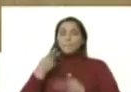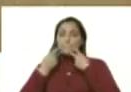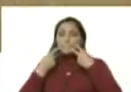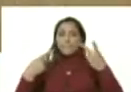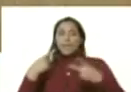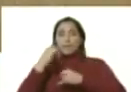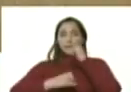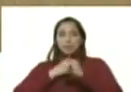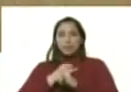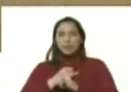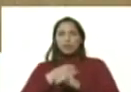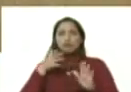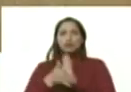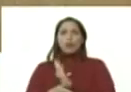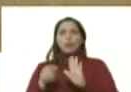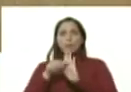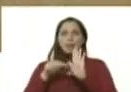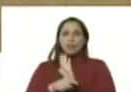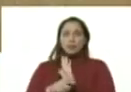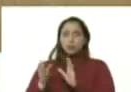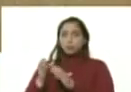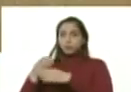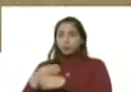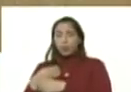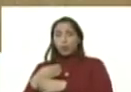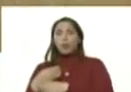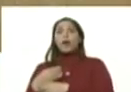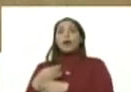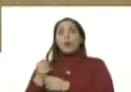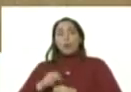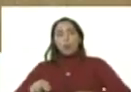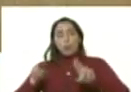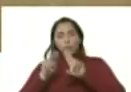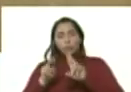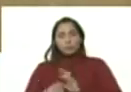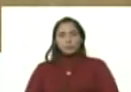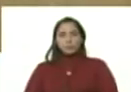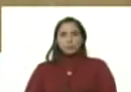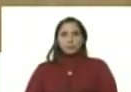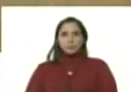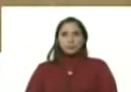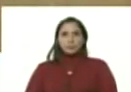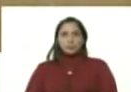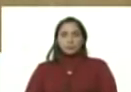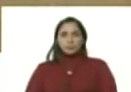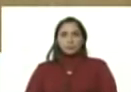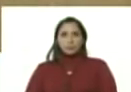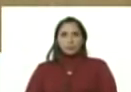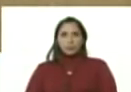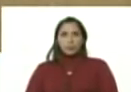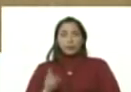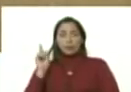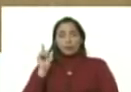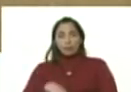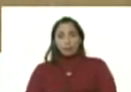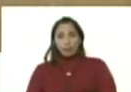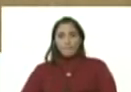medidas coercitivas unilaterales en las Naciones Unidas. Y